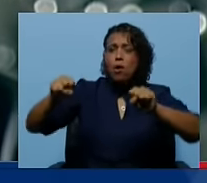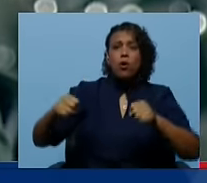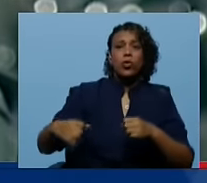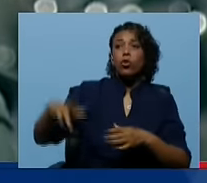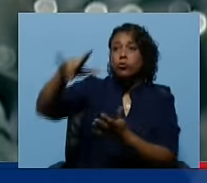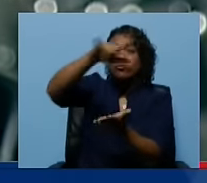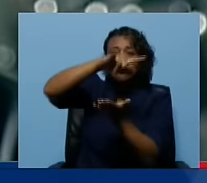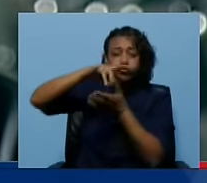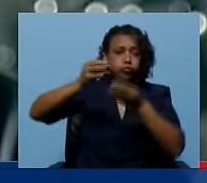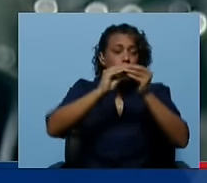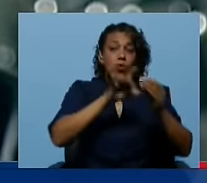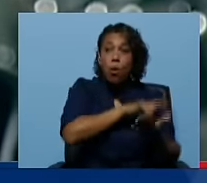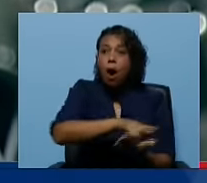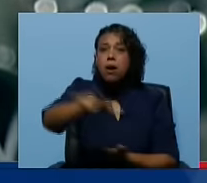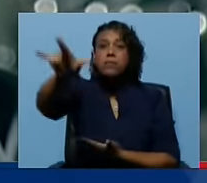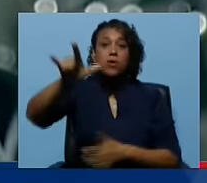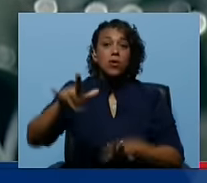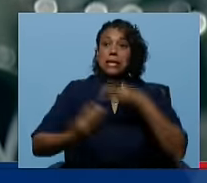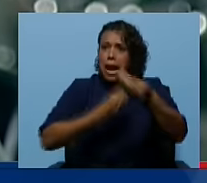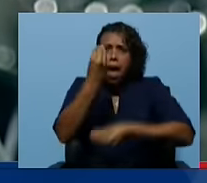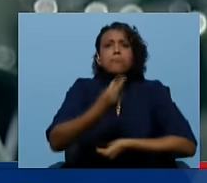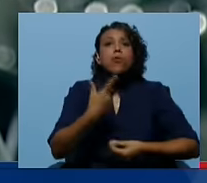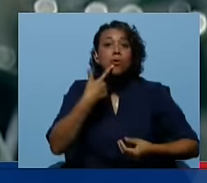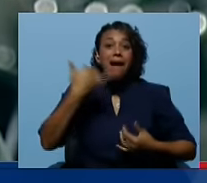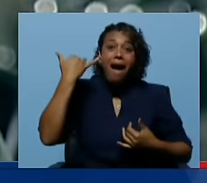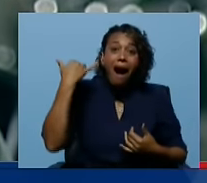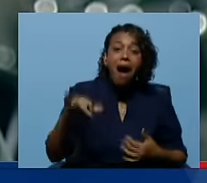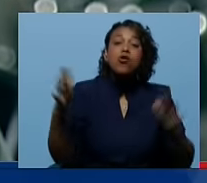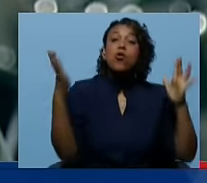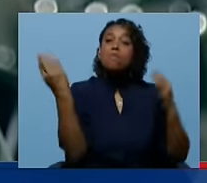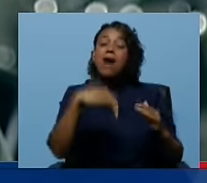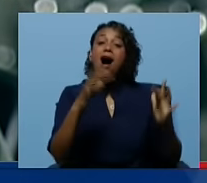drones, nuestros aviones. O sea, realmente podemos decir que estamos